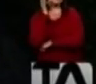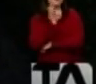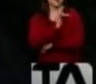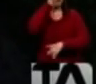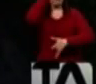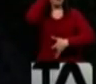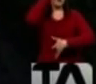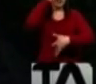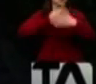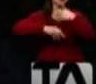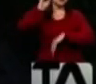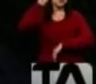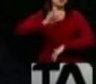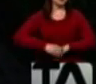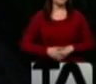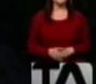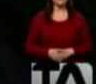que padecía su hijo.